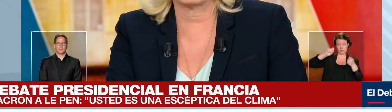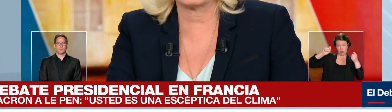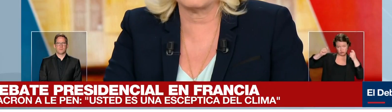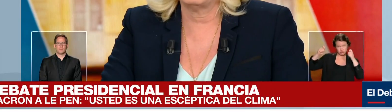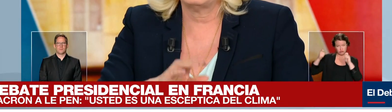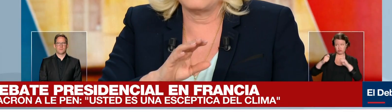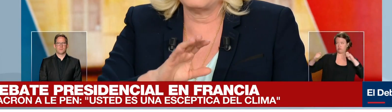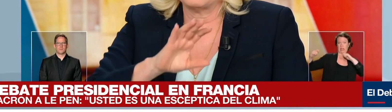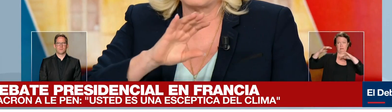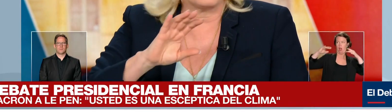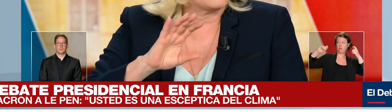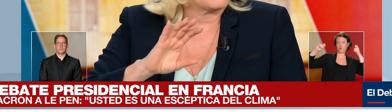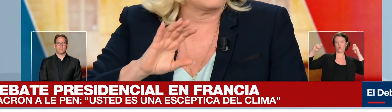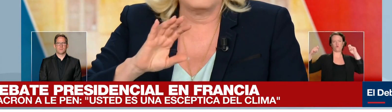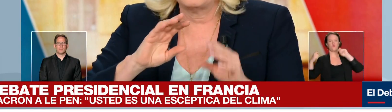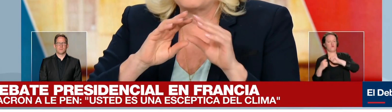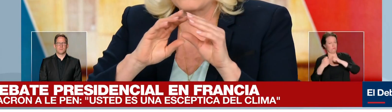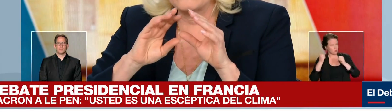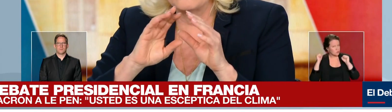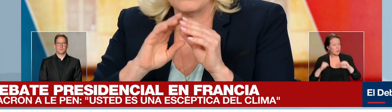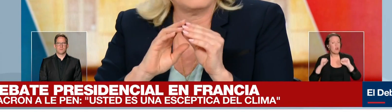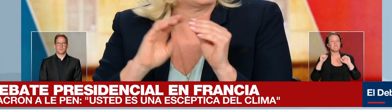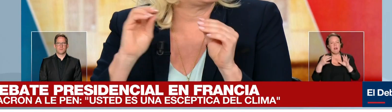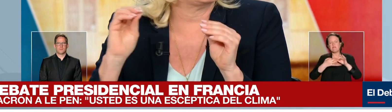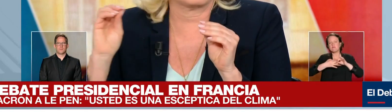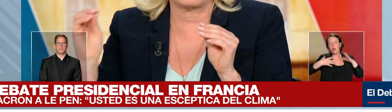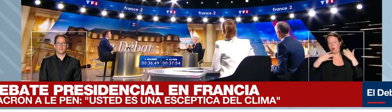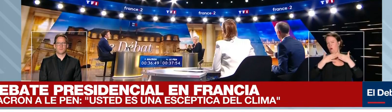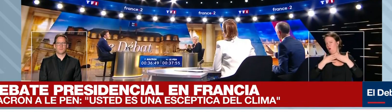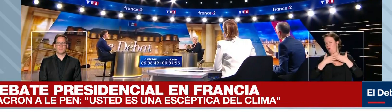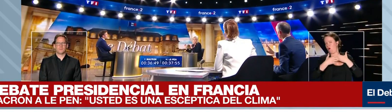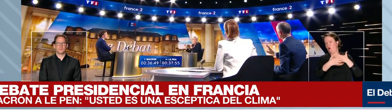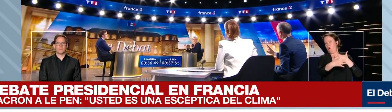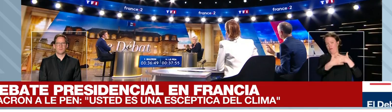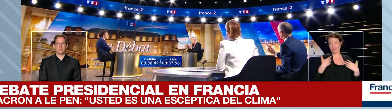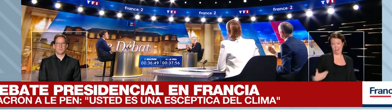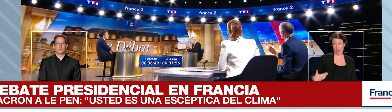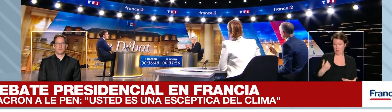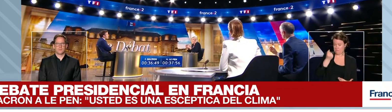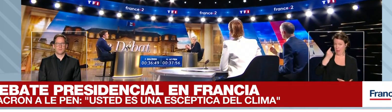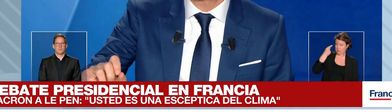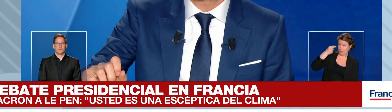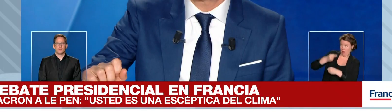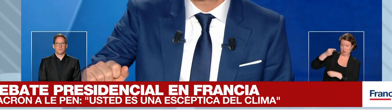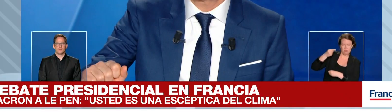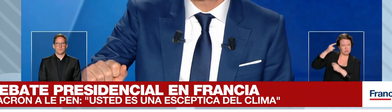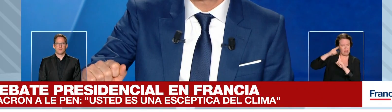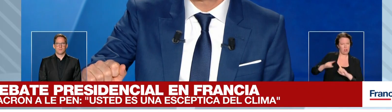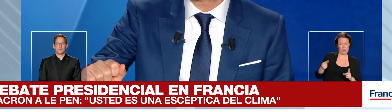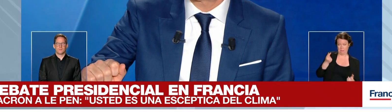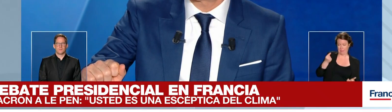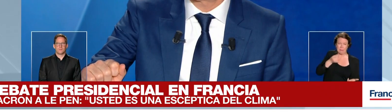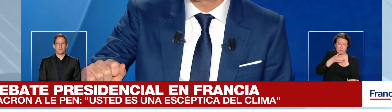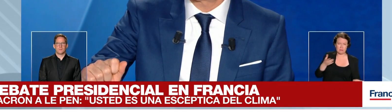claro, la transición es necesaria, pero tiene que ser en el tiempo, mucho menos rápida de lo que se les está imponiendo